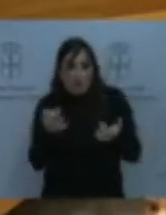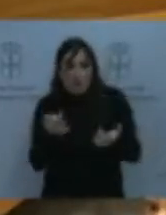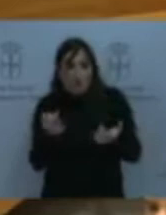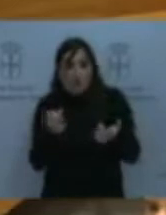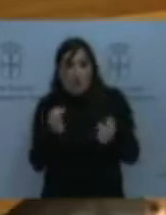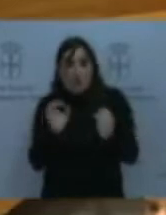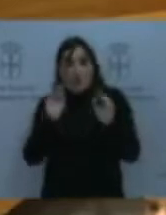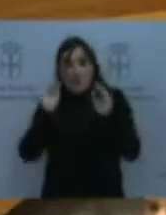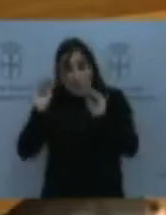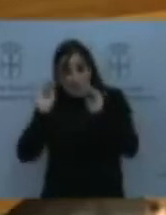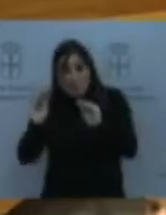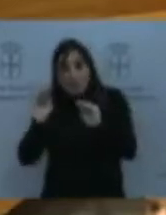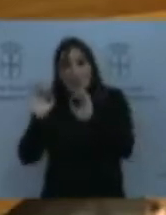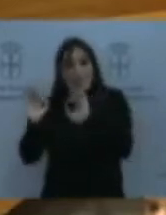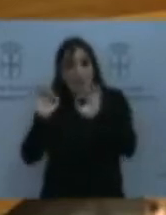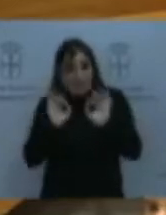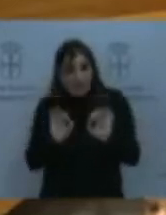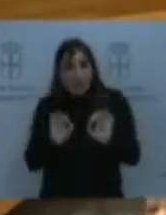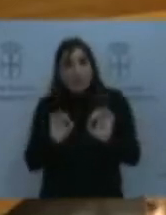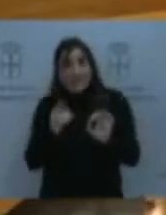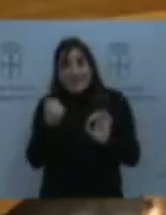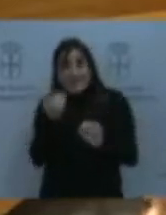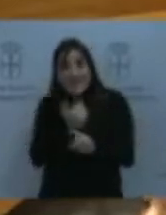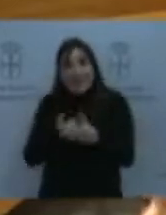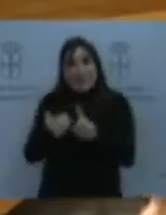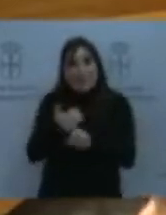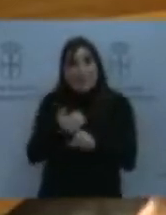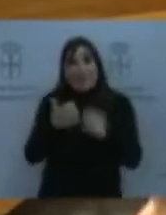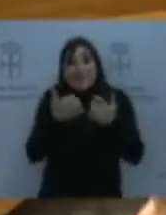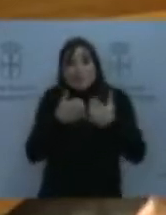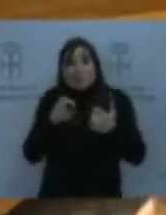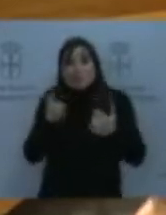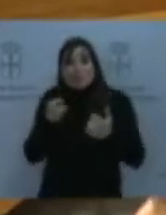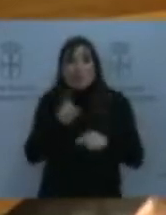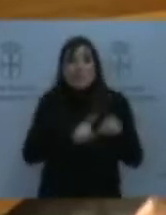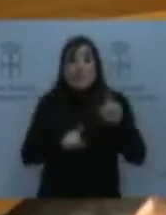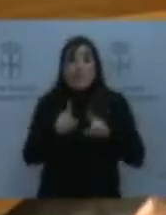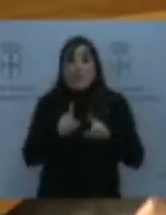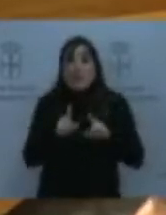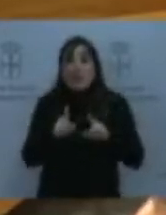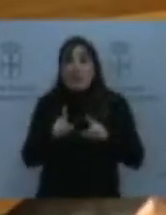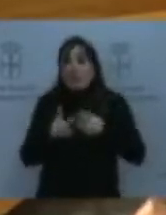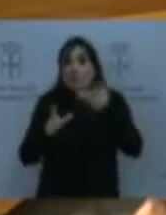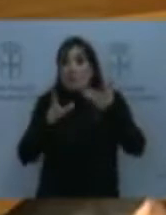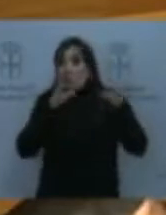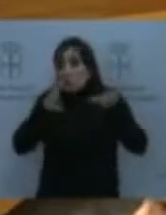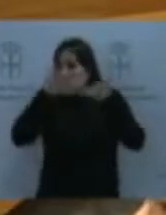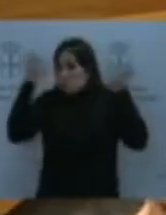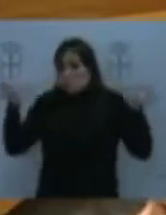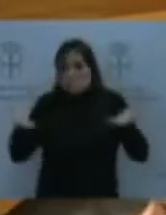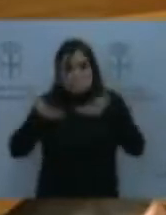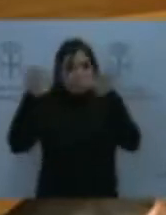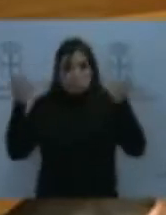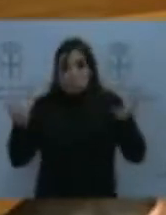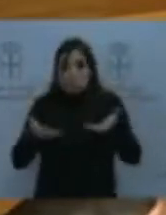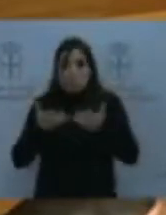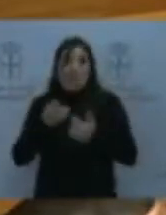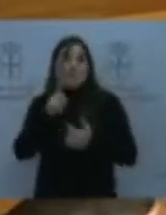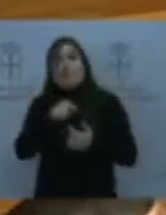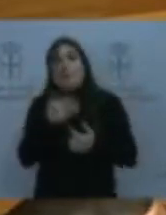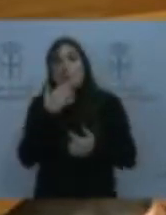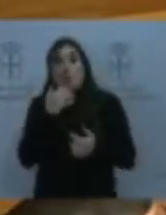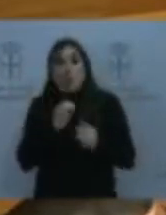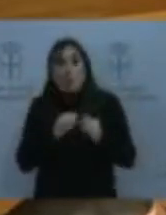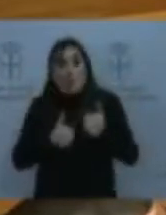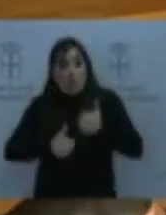conseguir. Hay otras que el problema es, por las razones que sean, incluida también el tamaño, competir en mercados exteriores, y en este